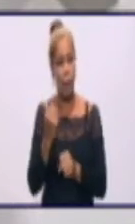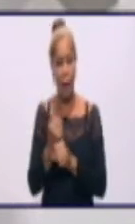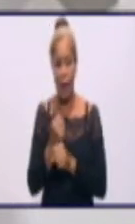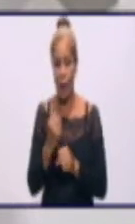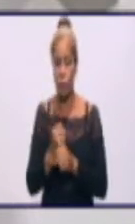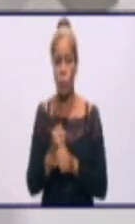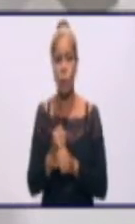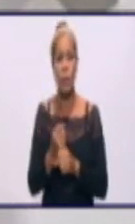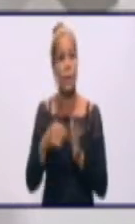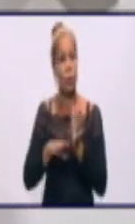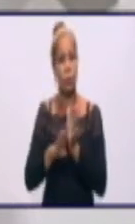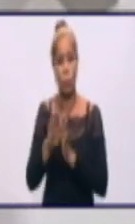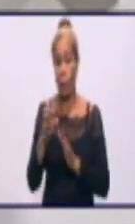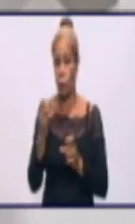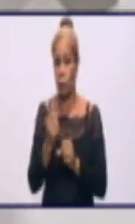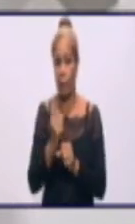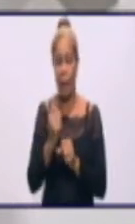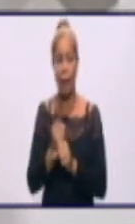de